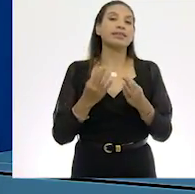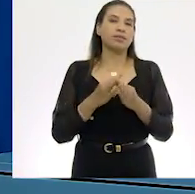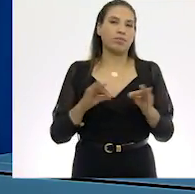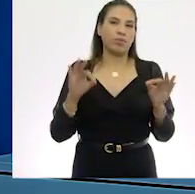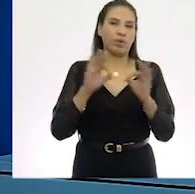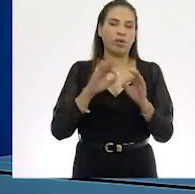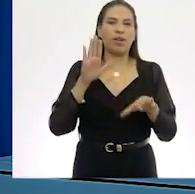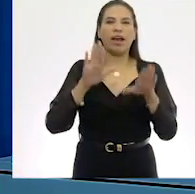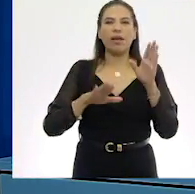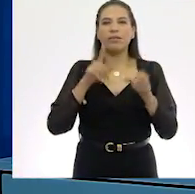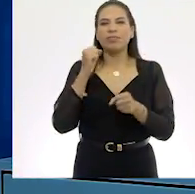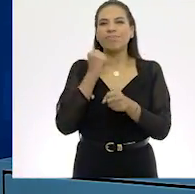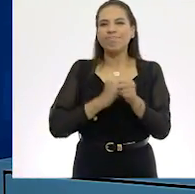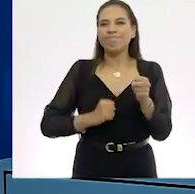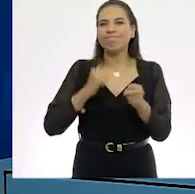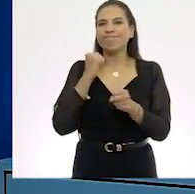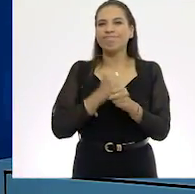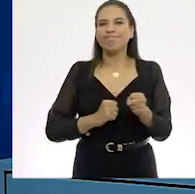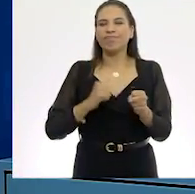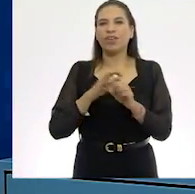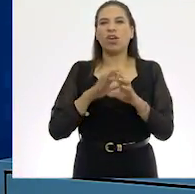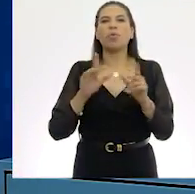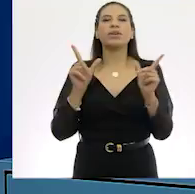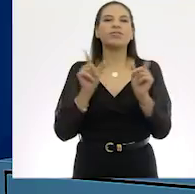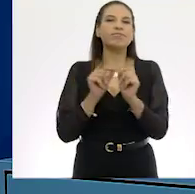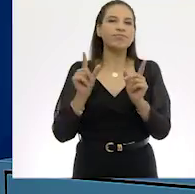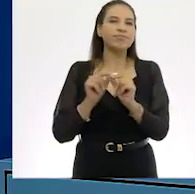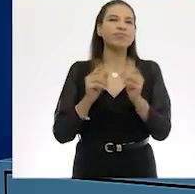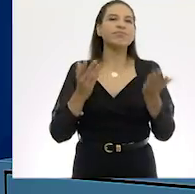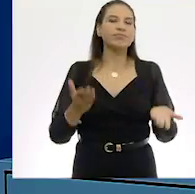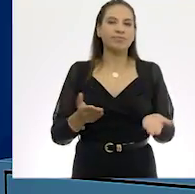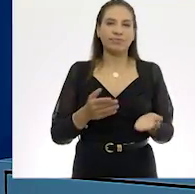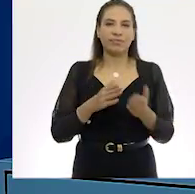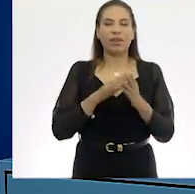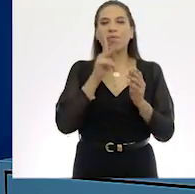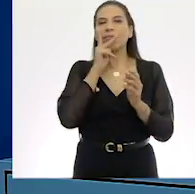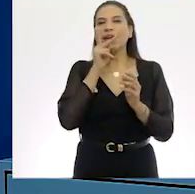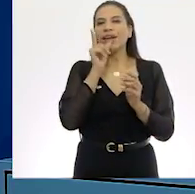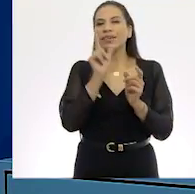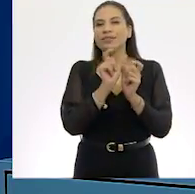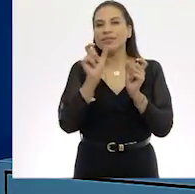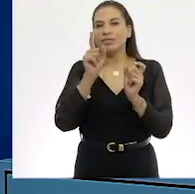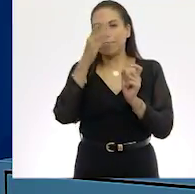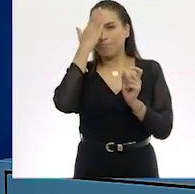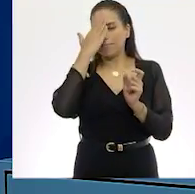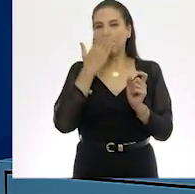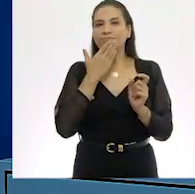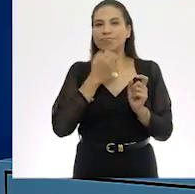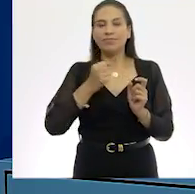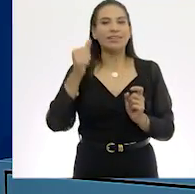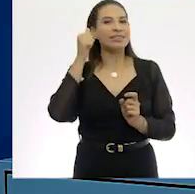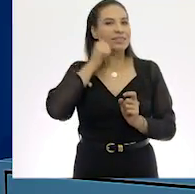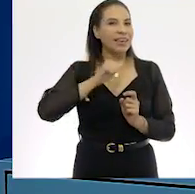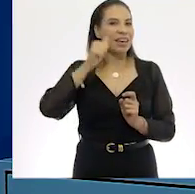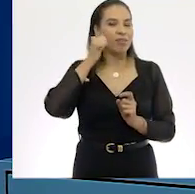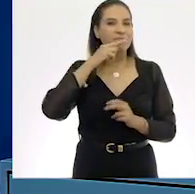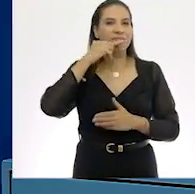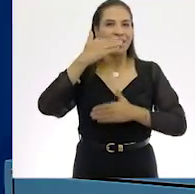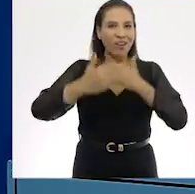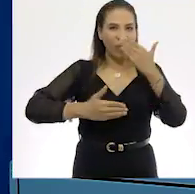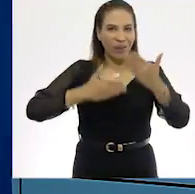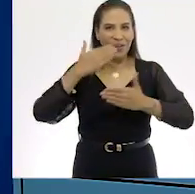practiques regularmente el desarrollo de resúmenes y paráfrasis para que tu habilidad siempre